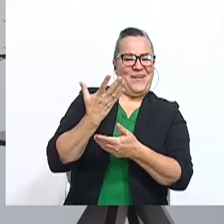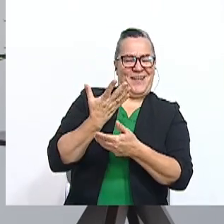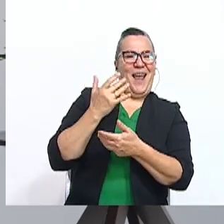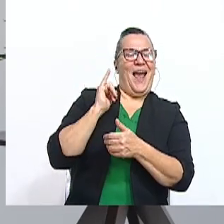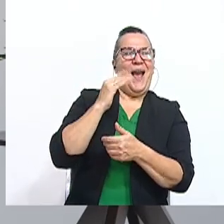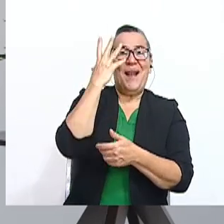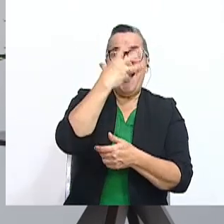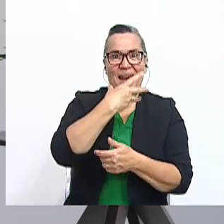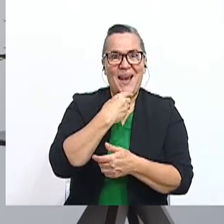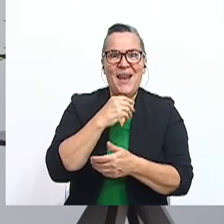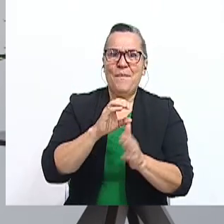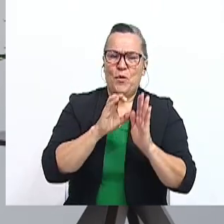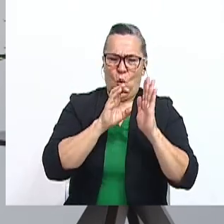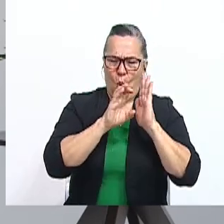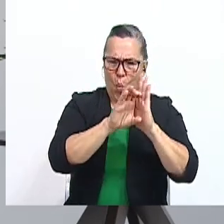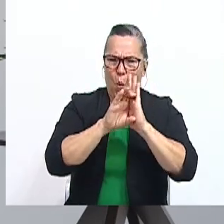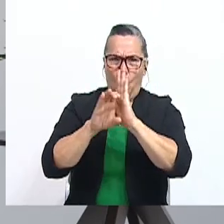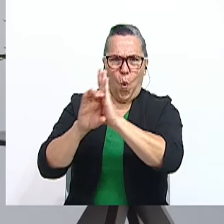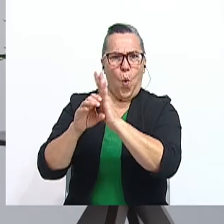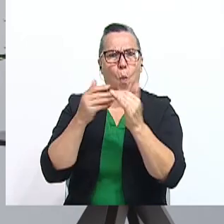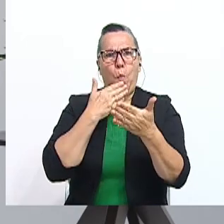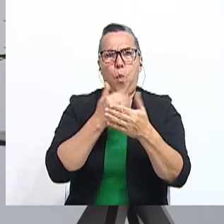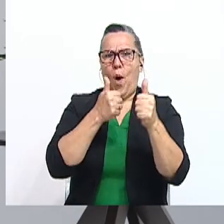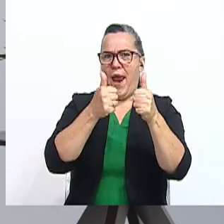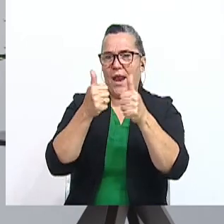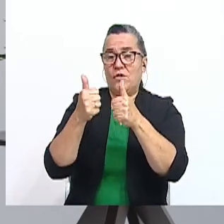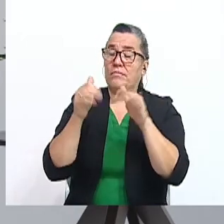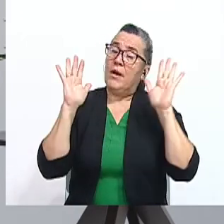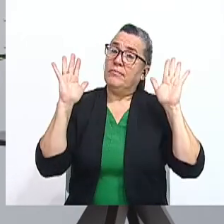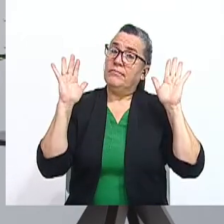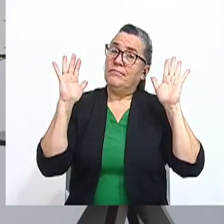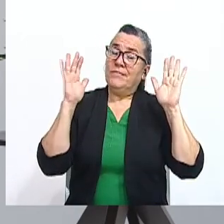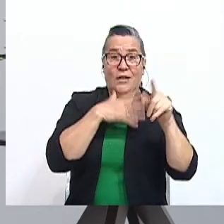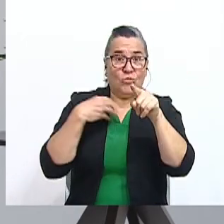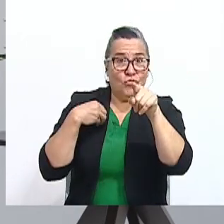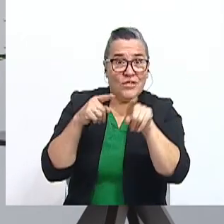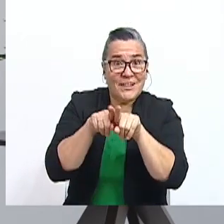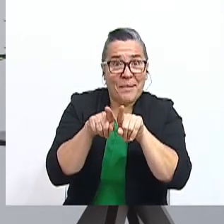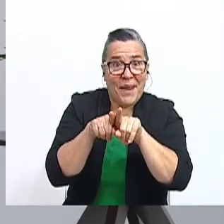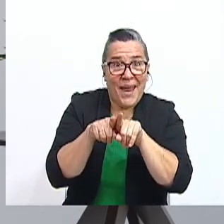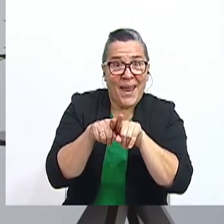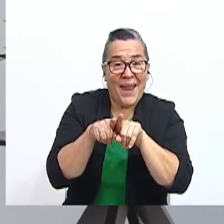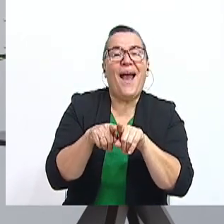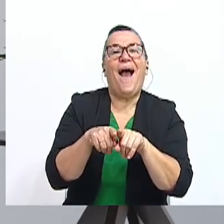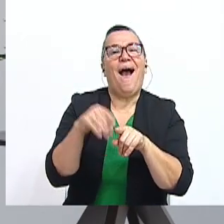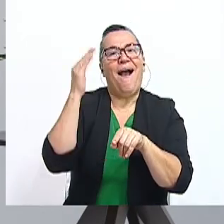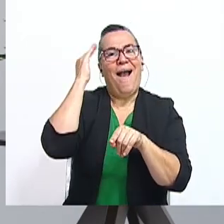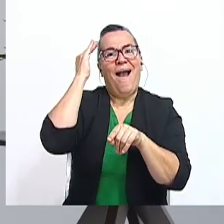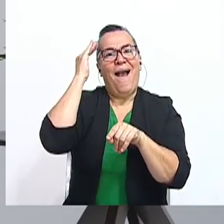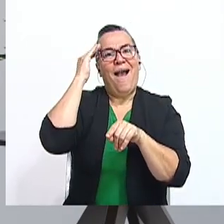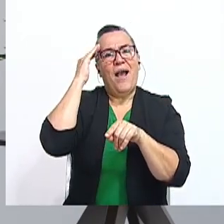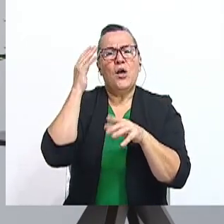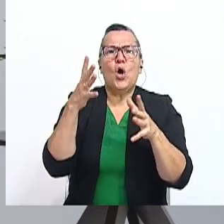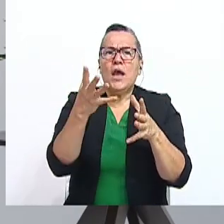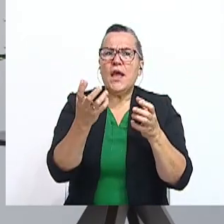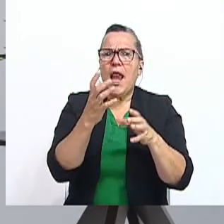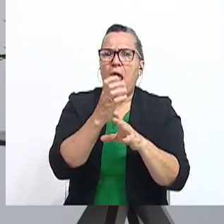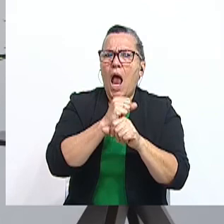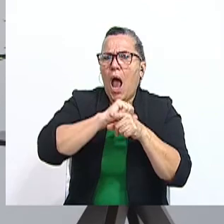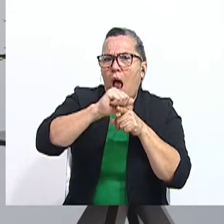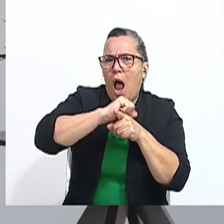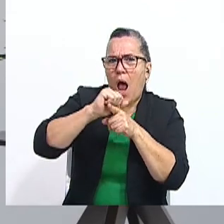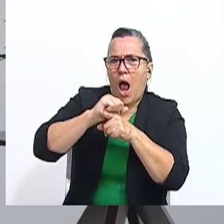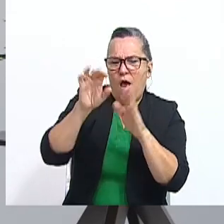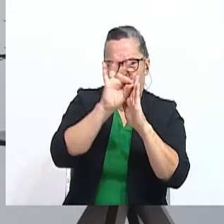muy lindo, muy bien, con muy buenos ejemplos. Bueno, ¿les gustó a ustedes también? Ya saben, ahí si quieren hacer una prueba, apuntaron